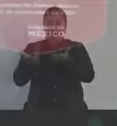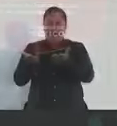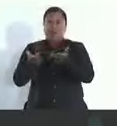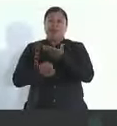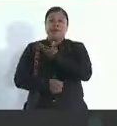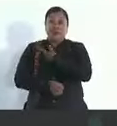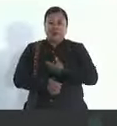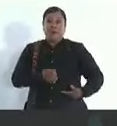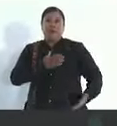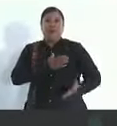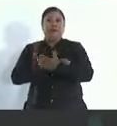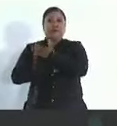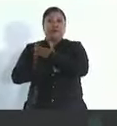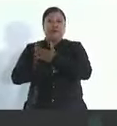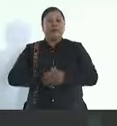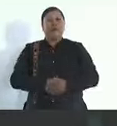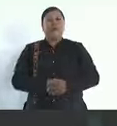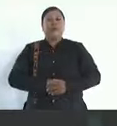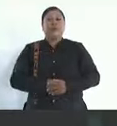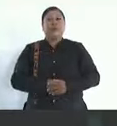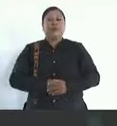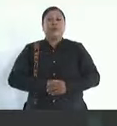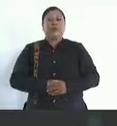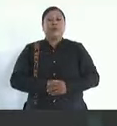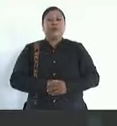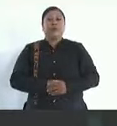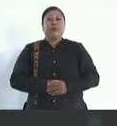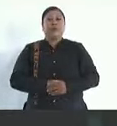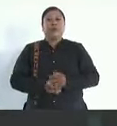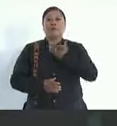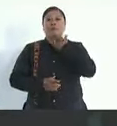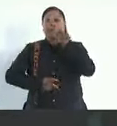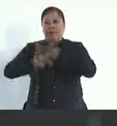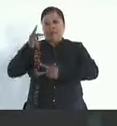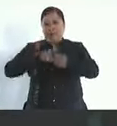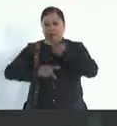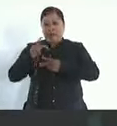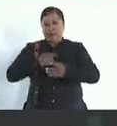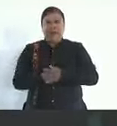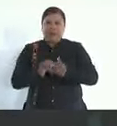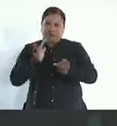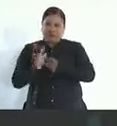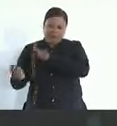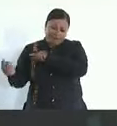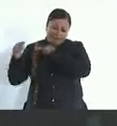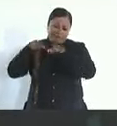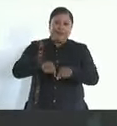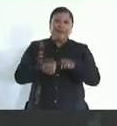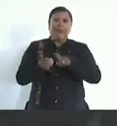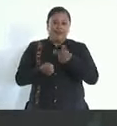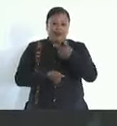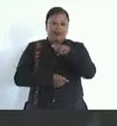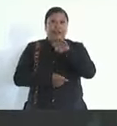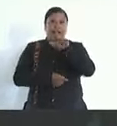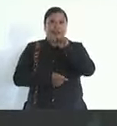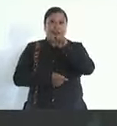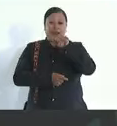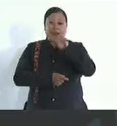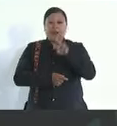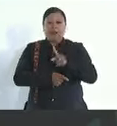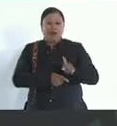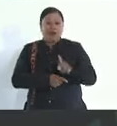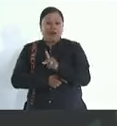presidenta electa, doctora Claudia Sheinbaum Pardo. Bienvenida y bienvenido nuevamente a San Pablo Guelatao, corazón de